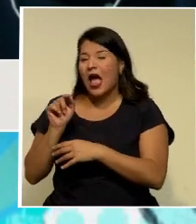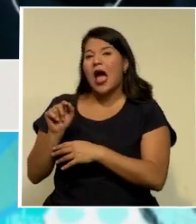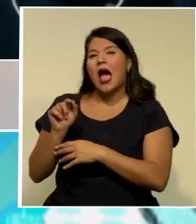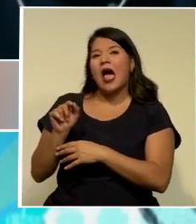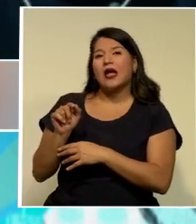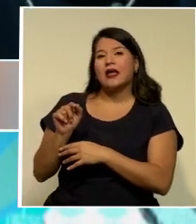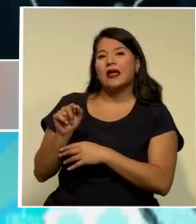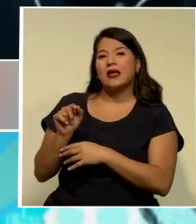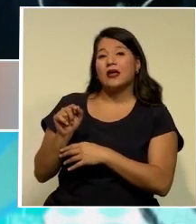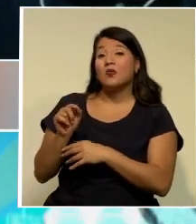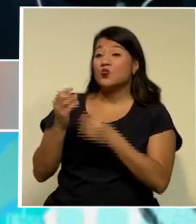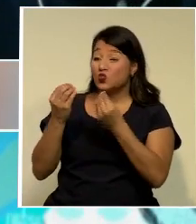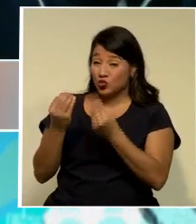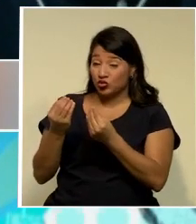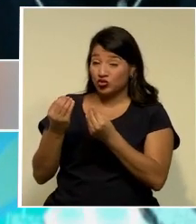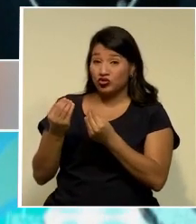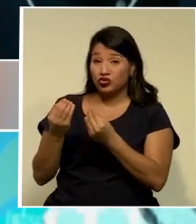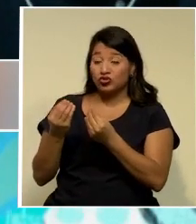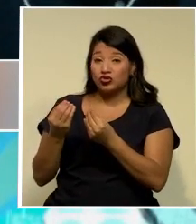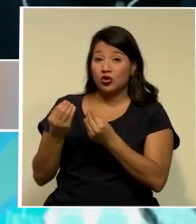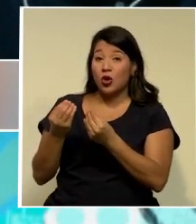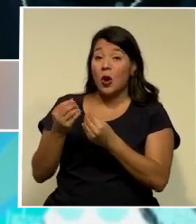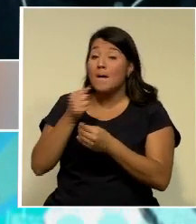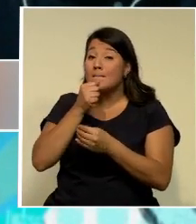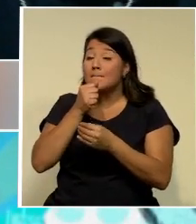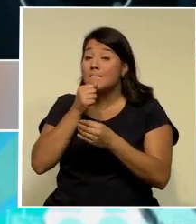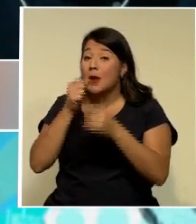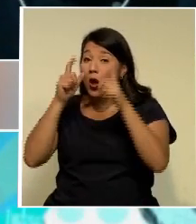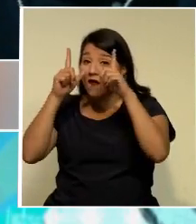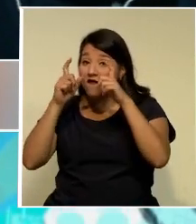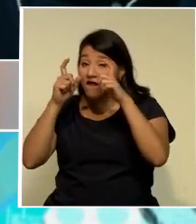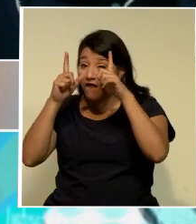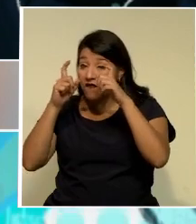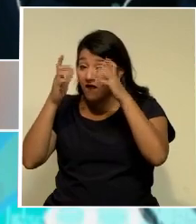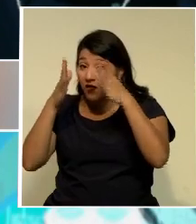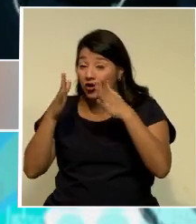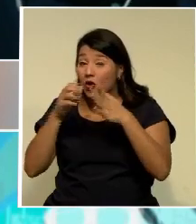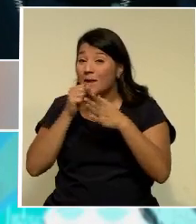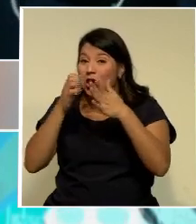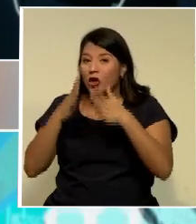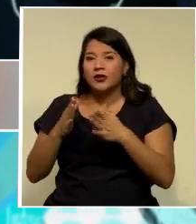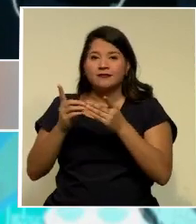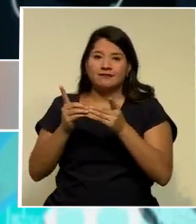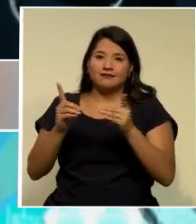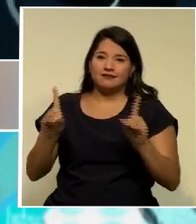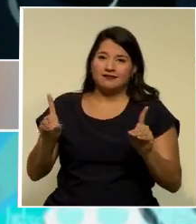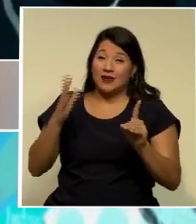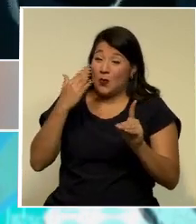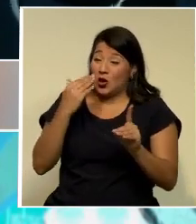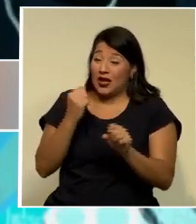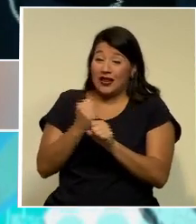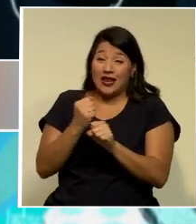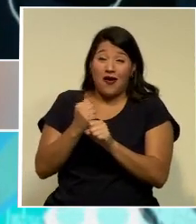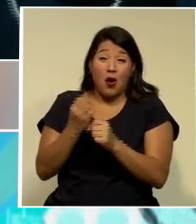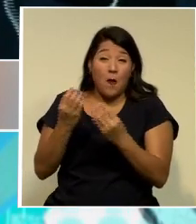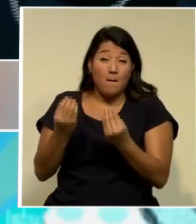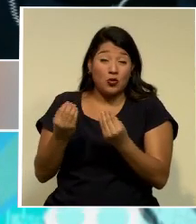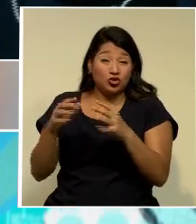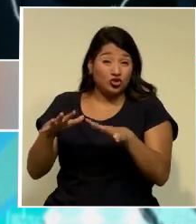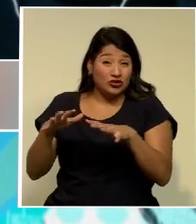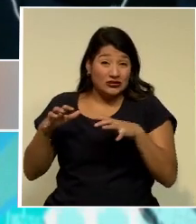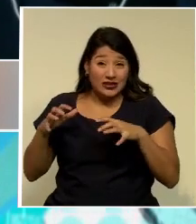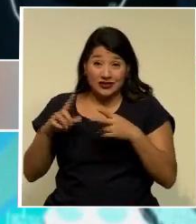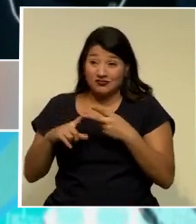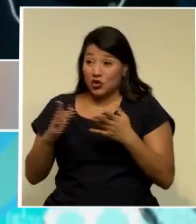índice, primero, de divorcios, porque se trabaja con mucho estrés, no hay horarios y uno se puede ir a una cobertura. Yo estuve en la invasión a Panamá mes y